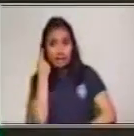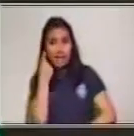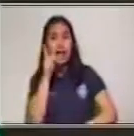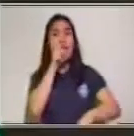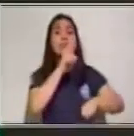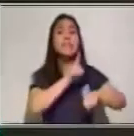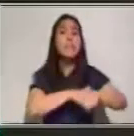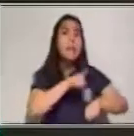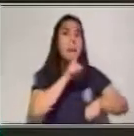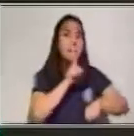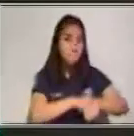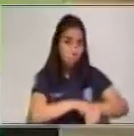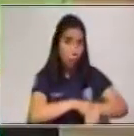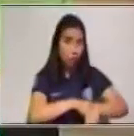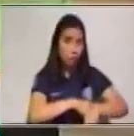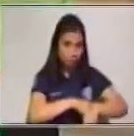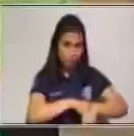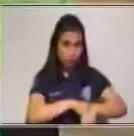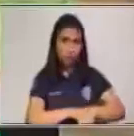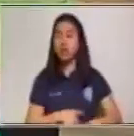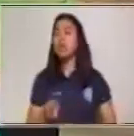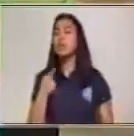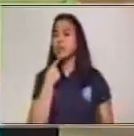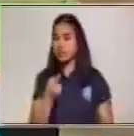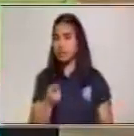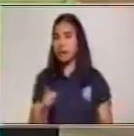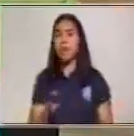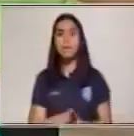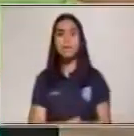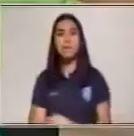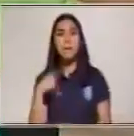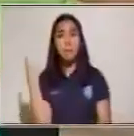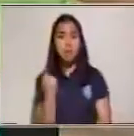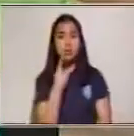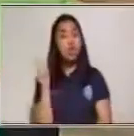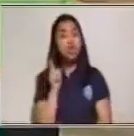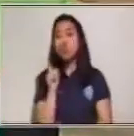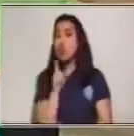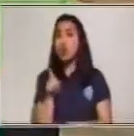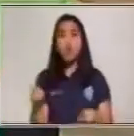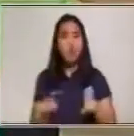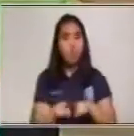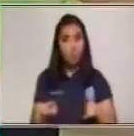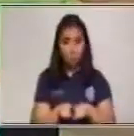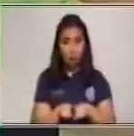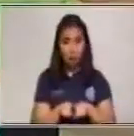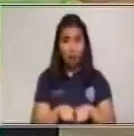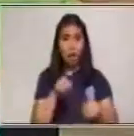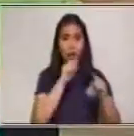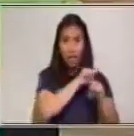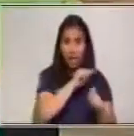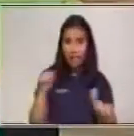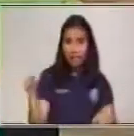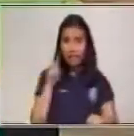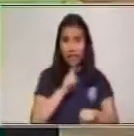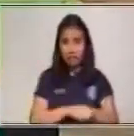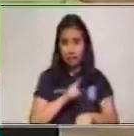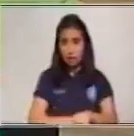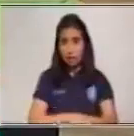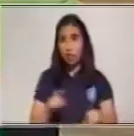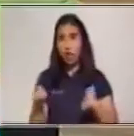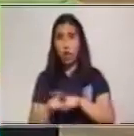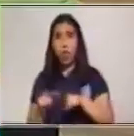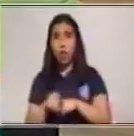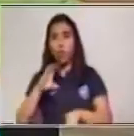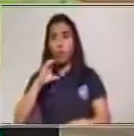Algo importante, no es lo mismo una línea de tiempo que una cadena de secuencia, ¿sí? La línea de tiempo va o